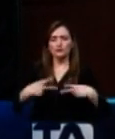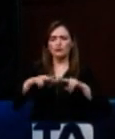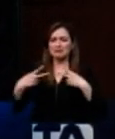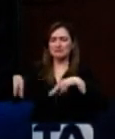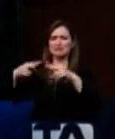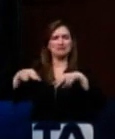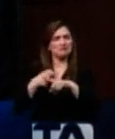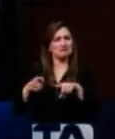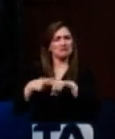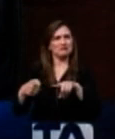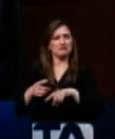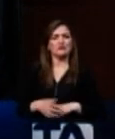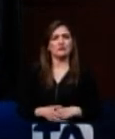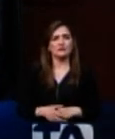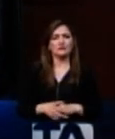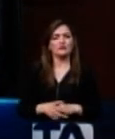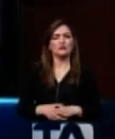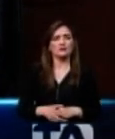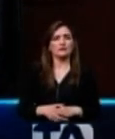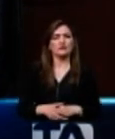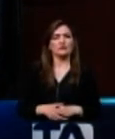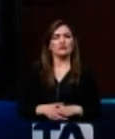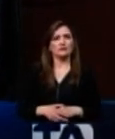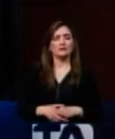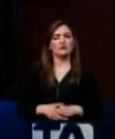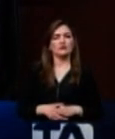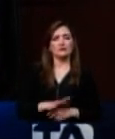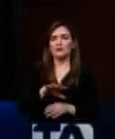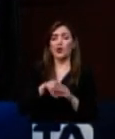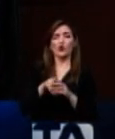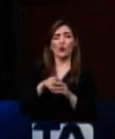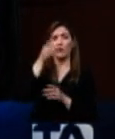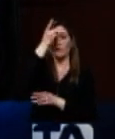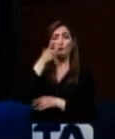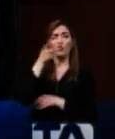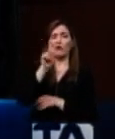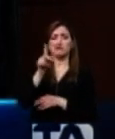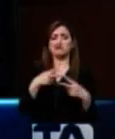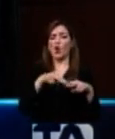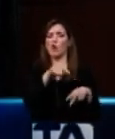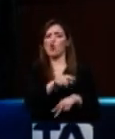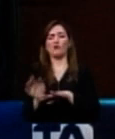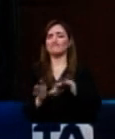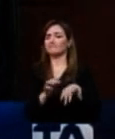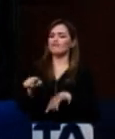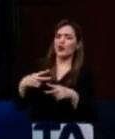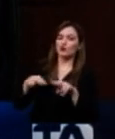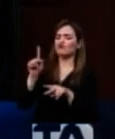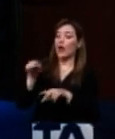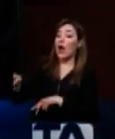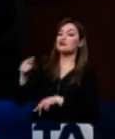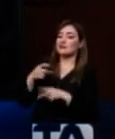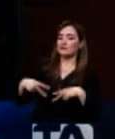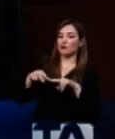no fueron considerados como parte de la deuda pública particularmente las